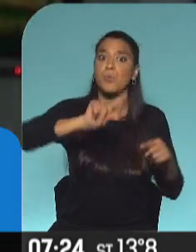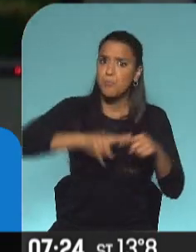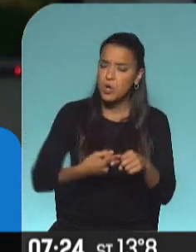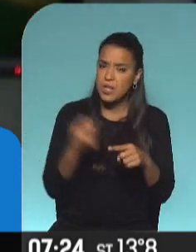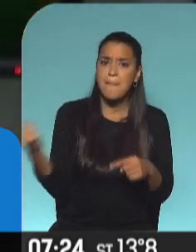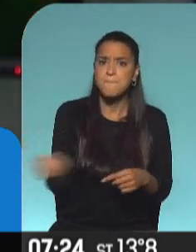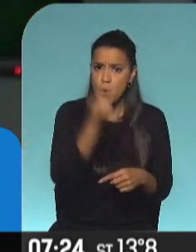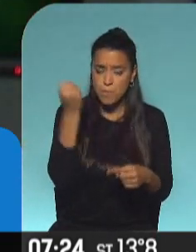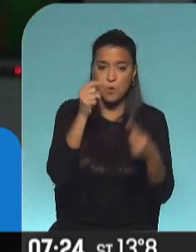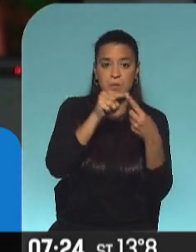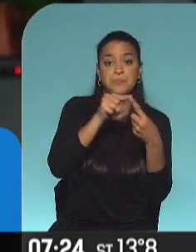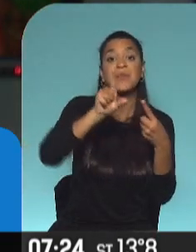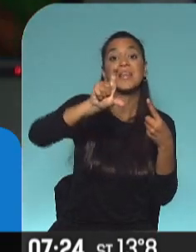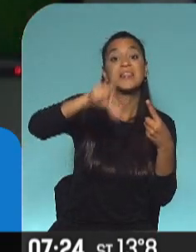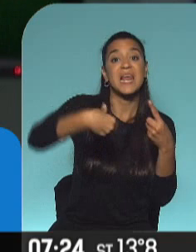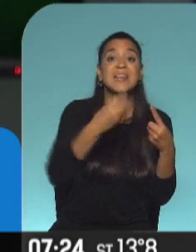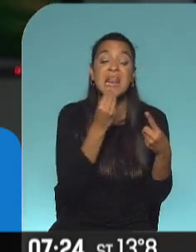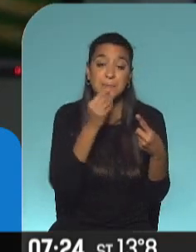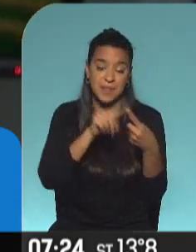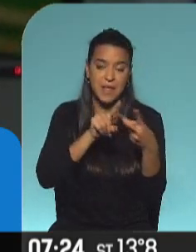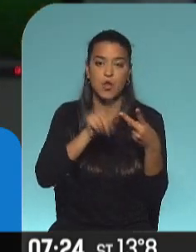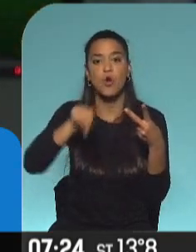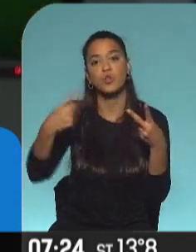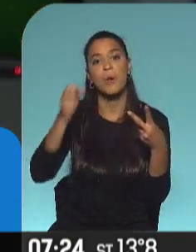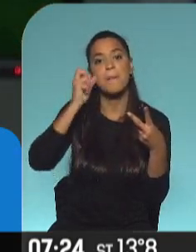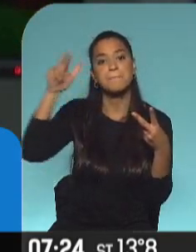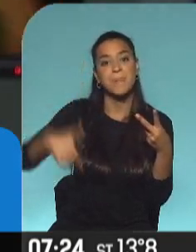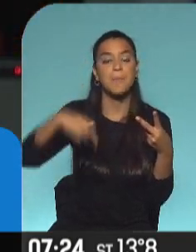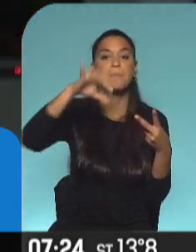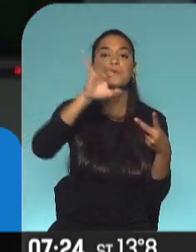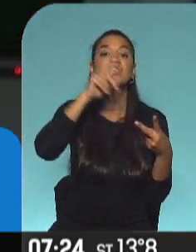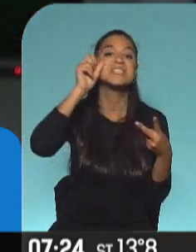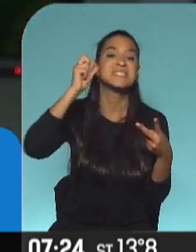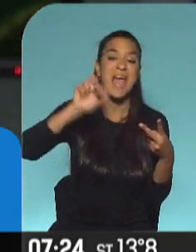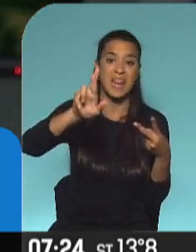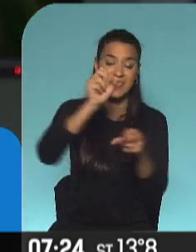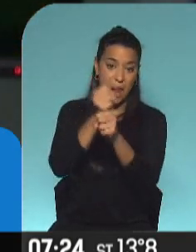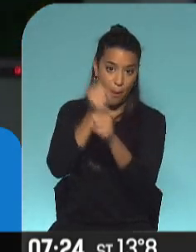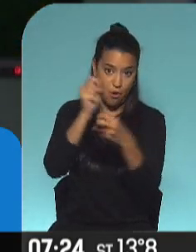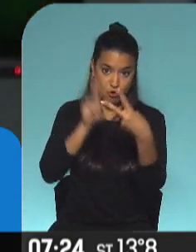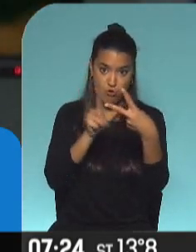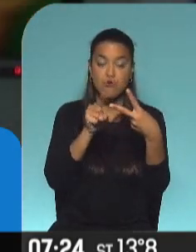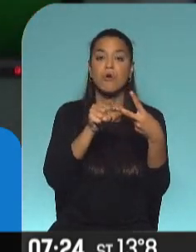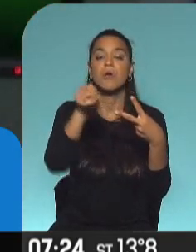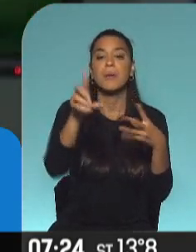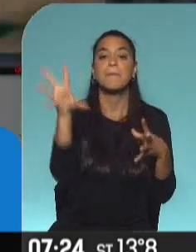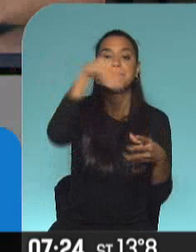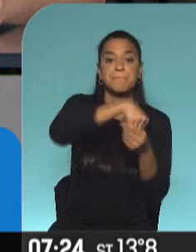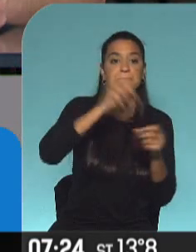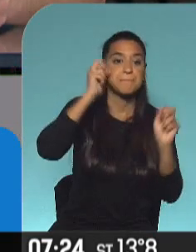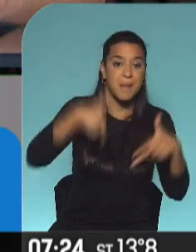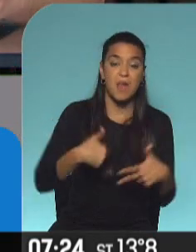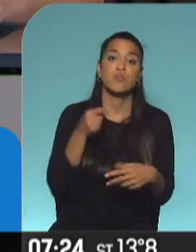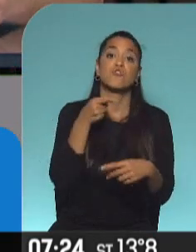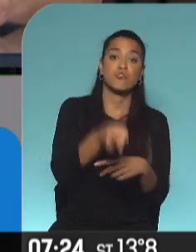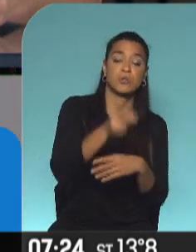más importantes son la tarjeta alimentaria y el plan, el programa Potenciar Trabajo, que están dentro de lo que es el plan de acción